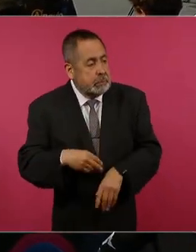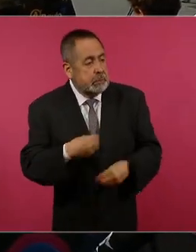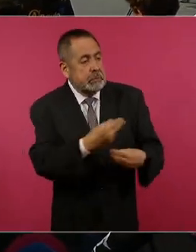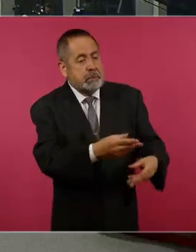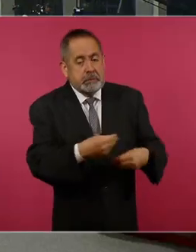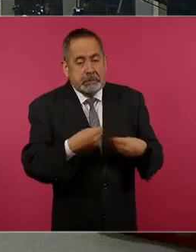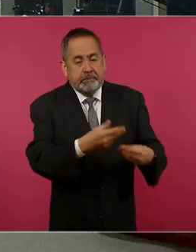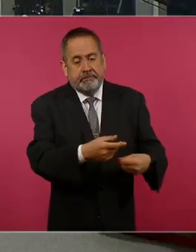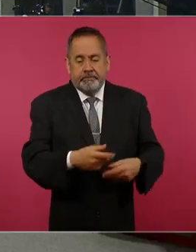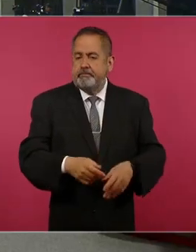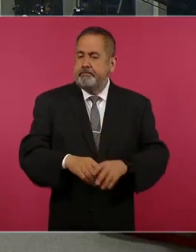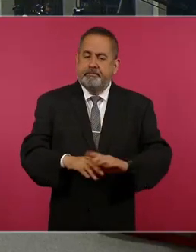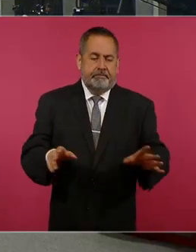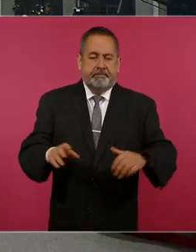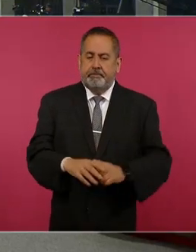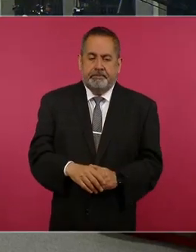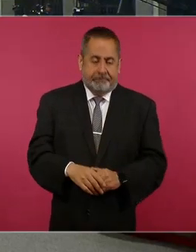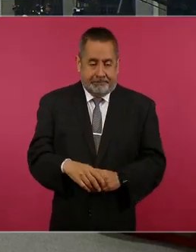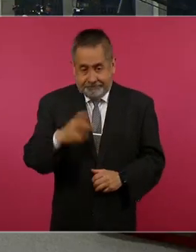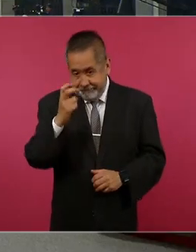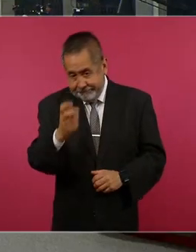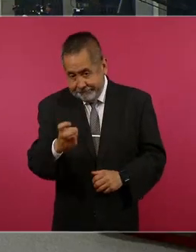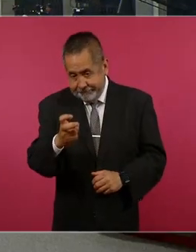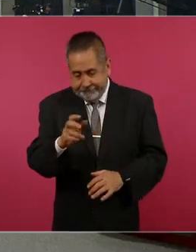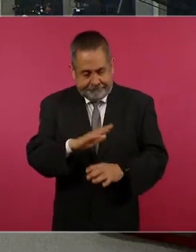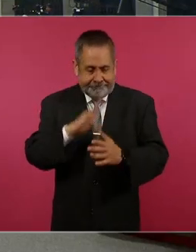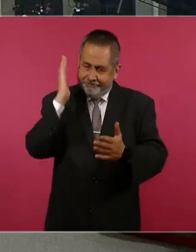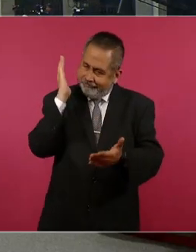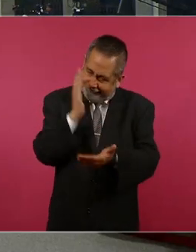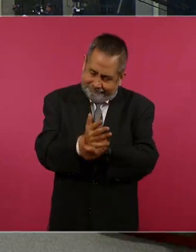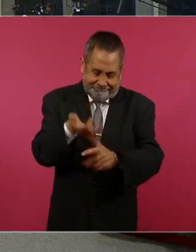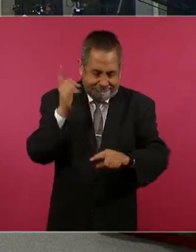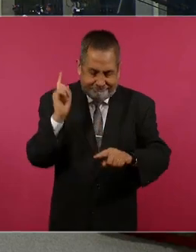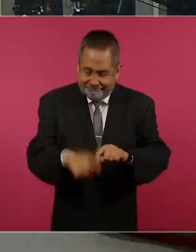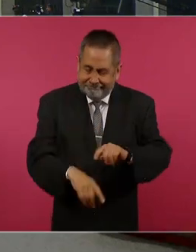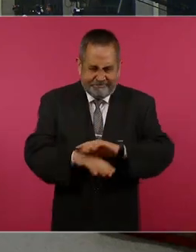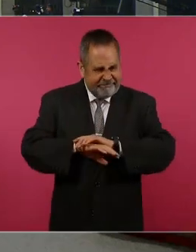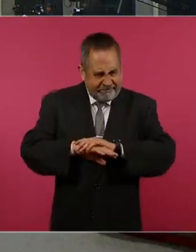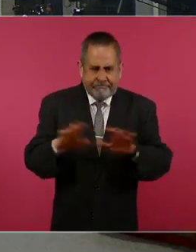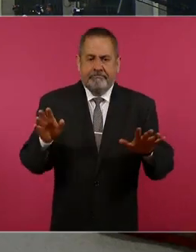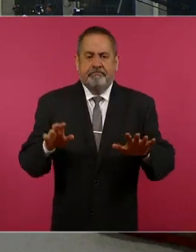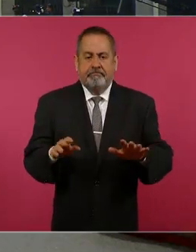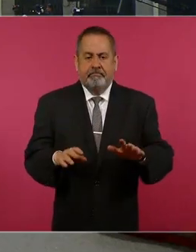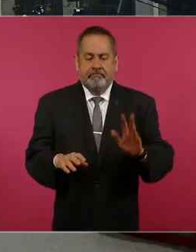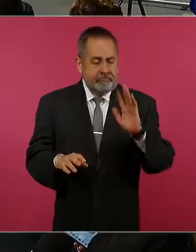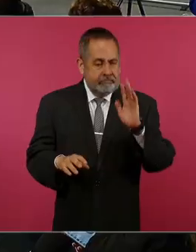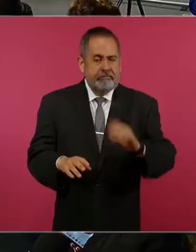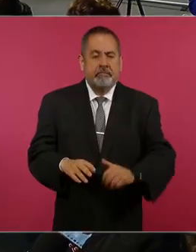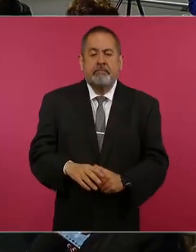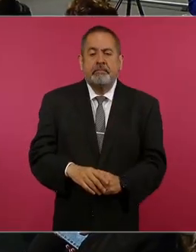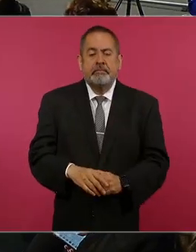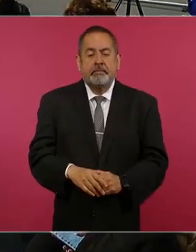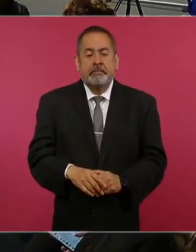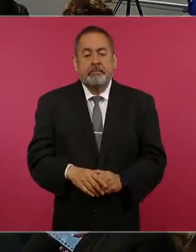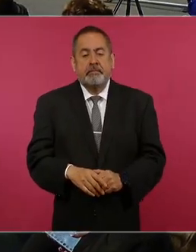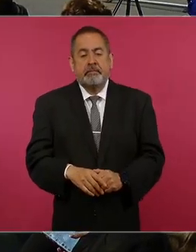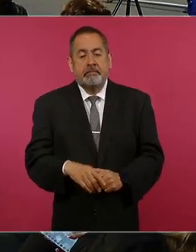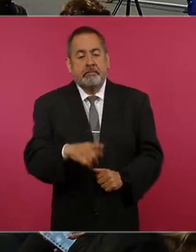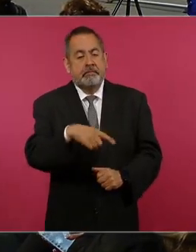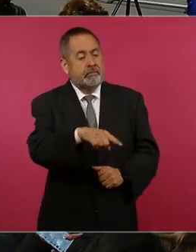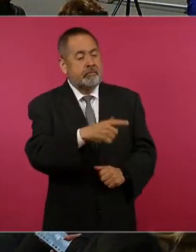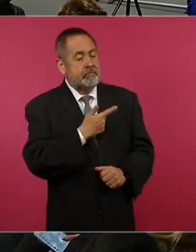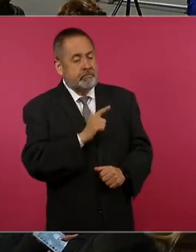Entonces, eso hay que eliminarlo, aunque no les